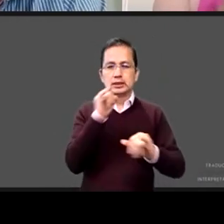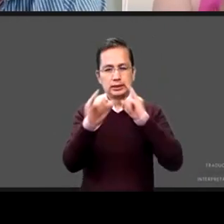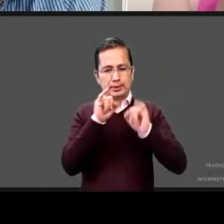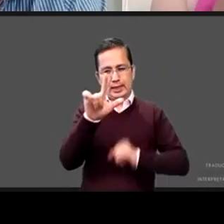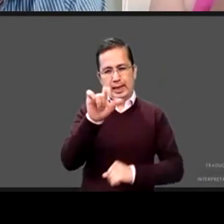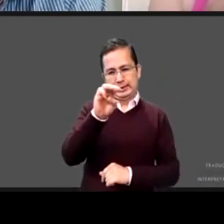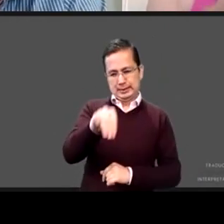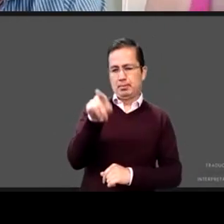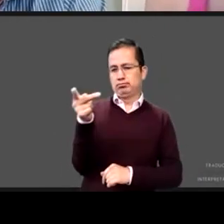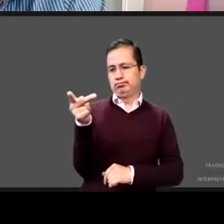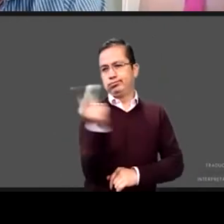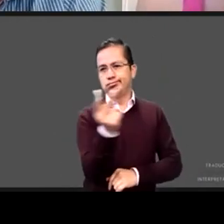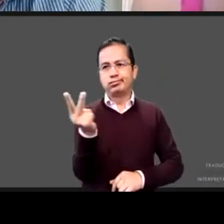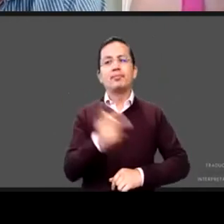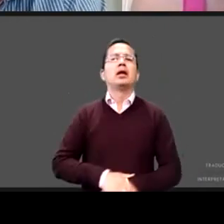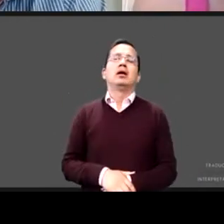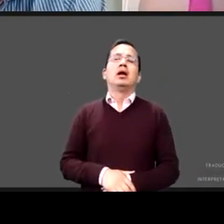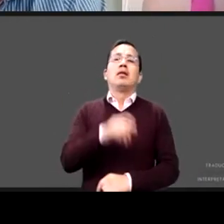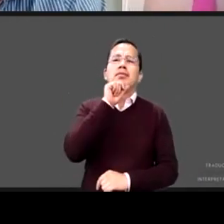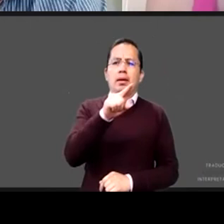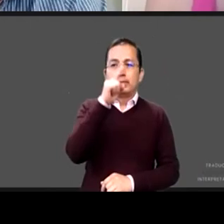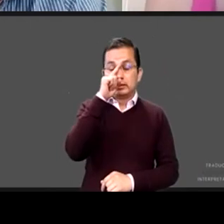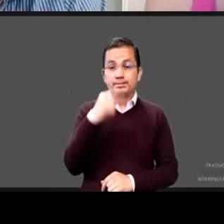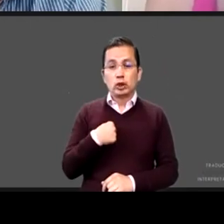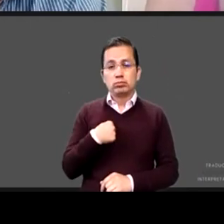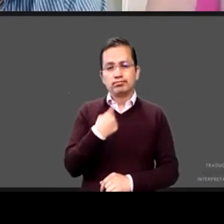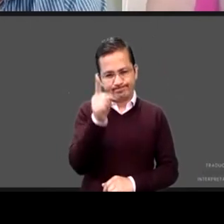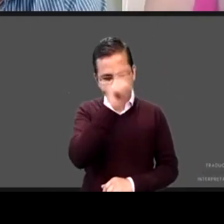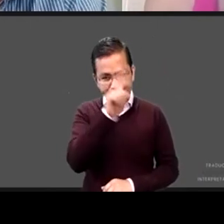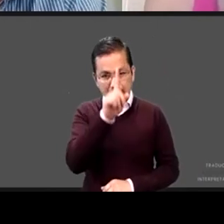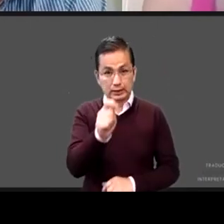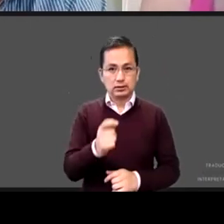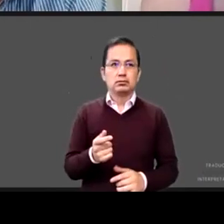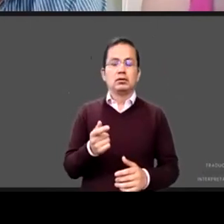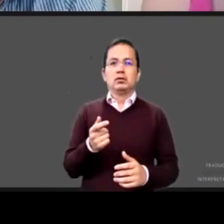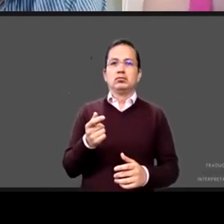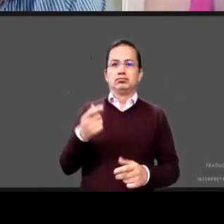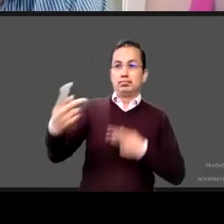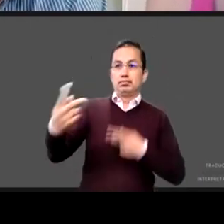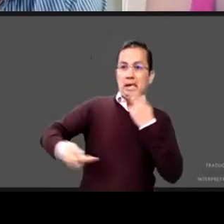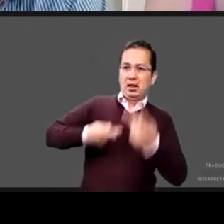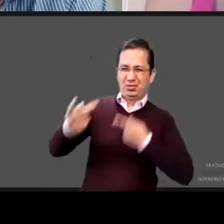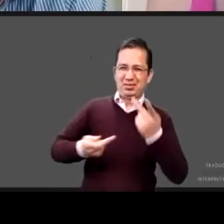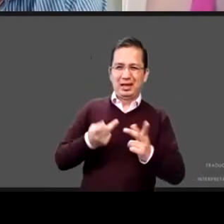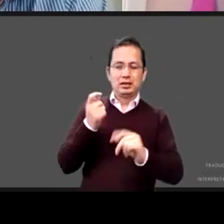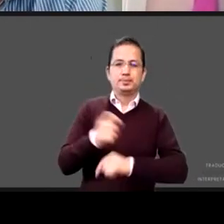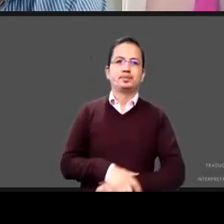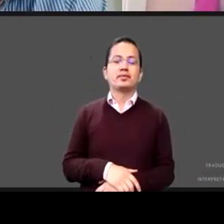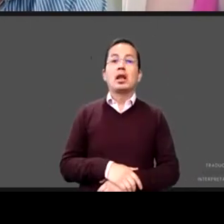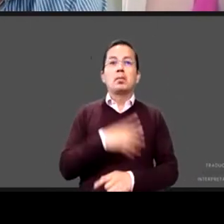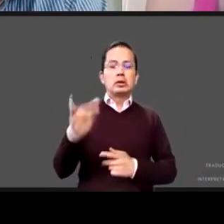Yo les recomendaría nada más, también me queda mucho la pregunta esta que nos hacían con qué hacer en las escuelas.